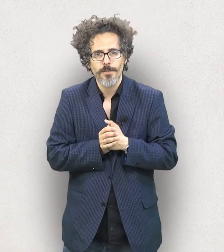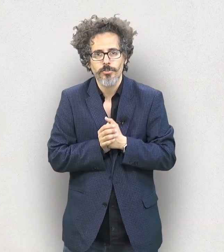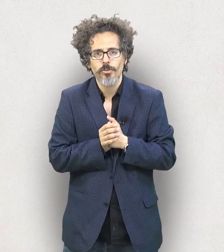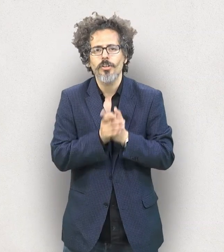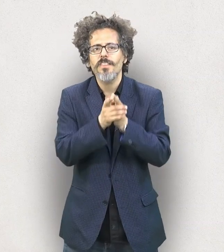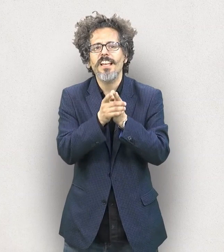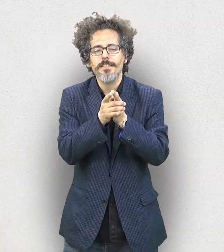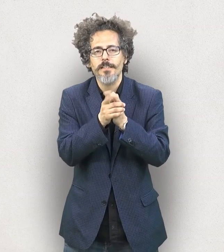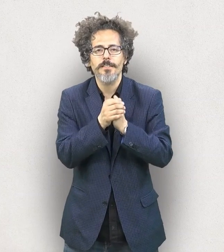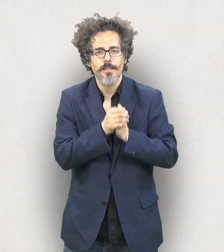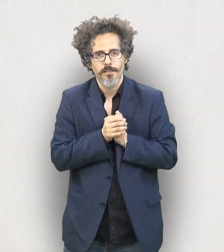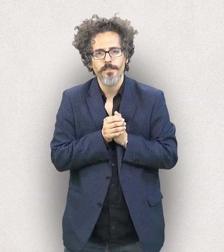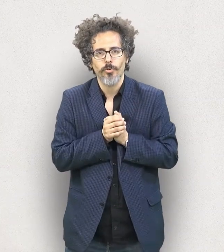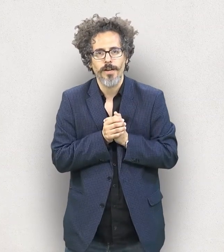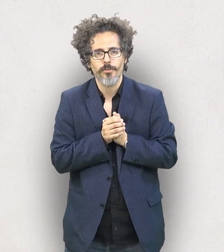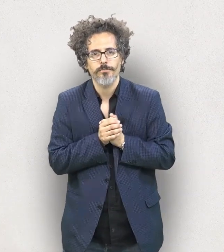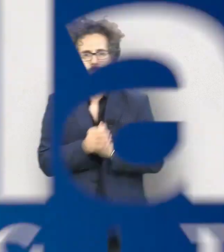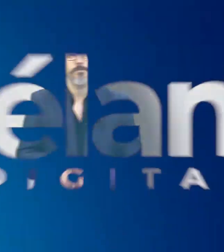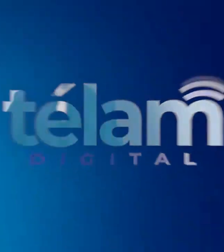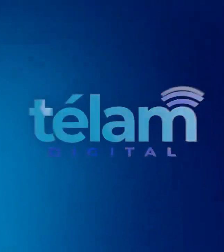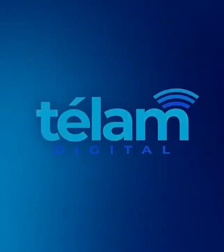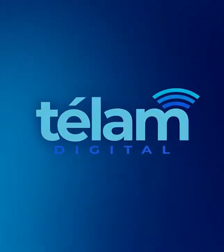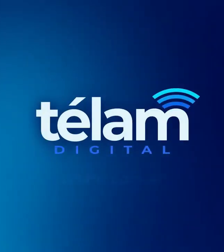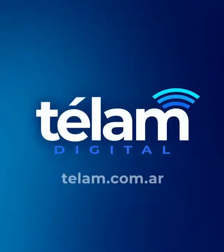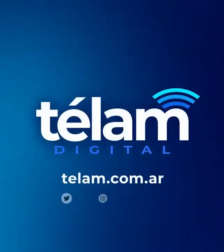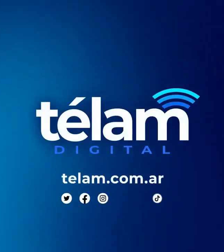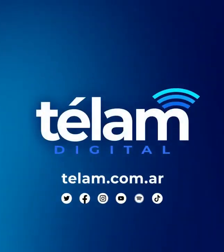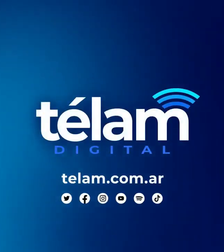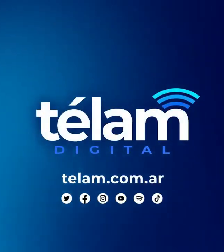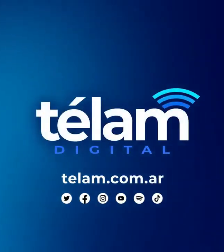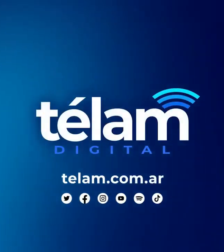de expresión de la esencia de lo humano